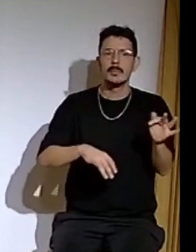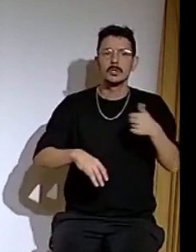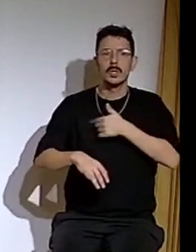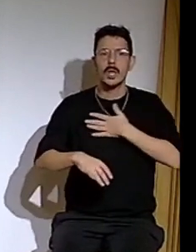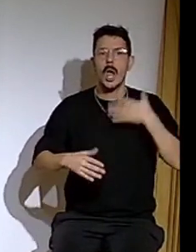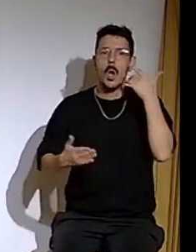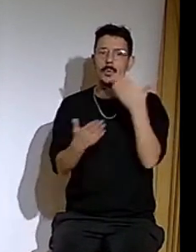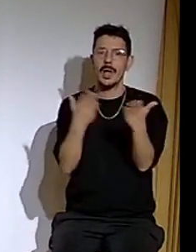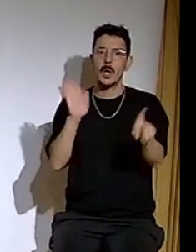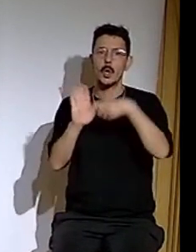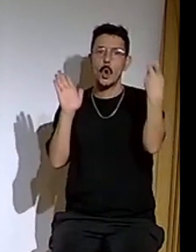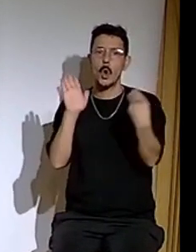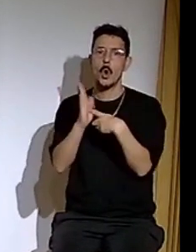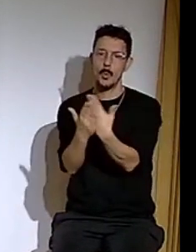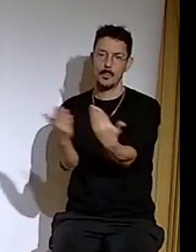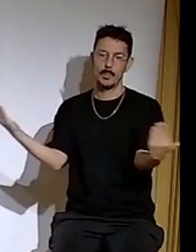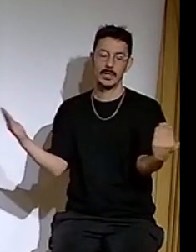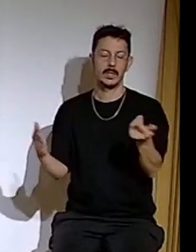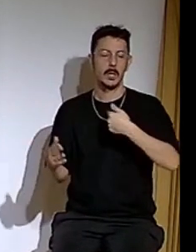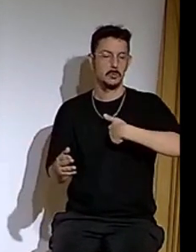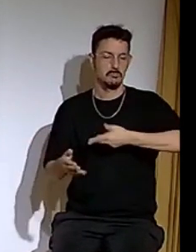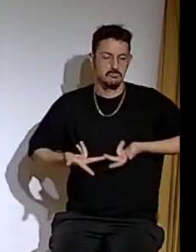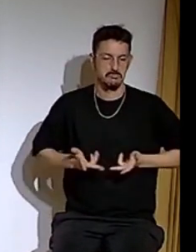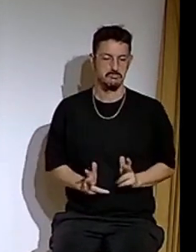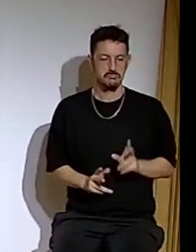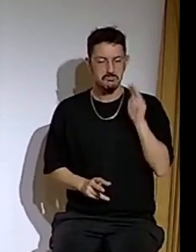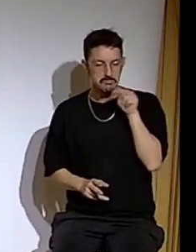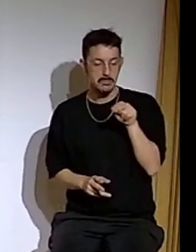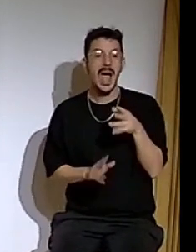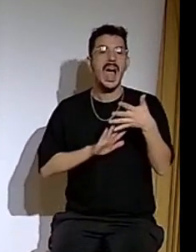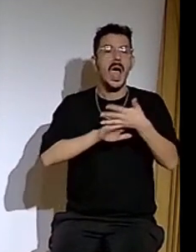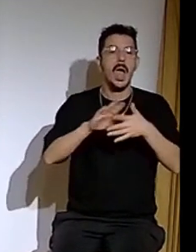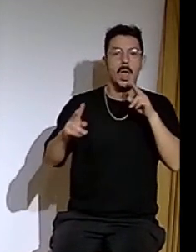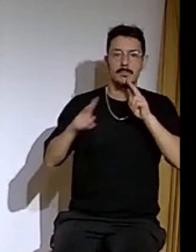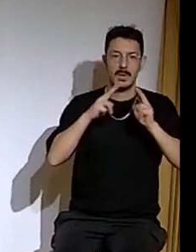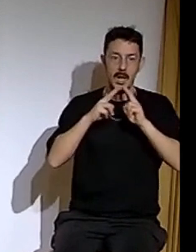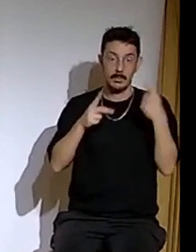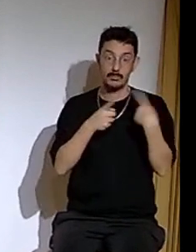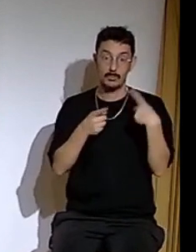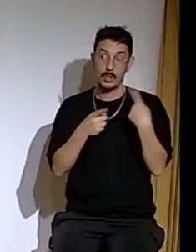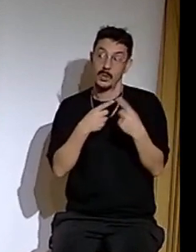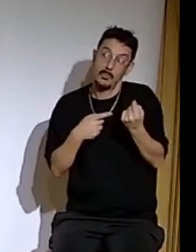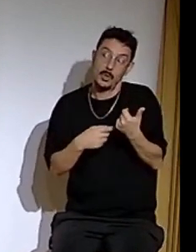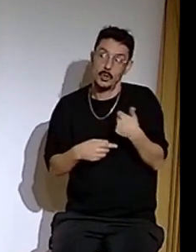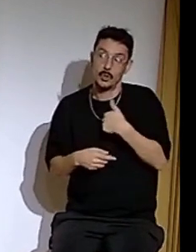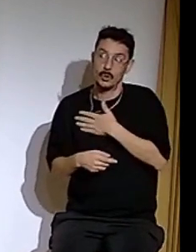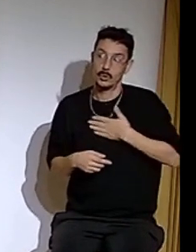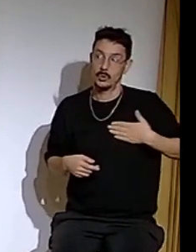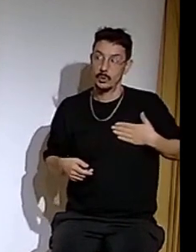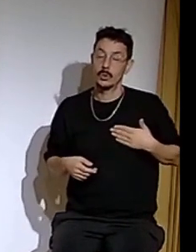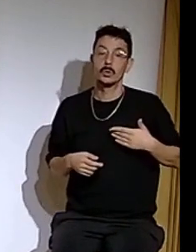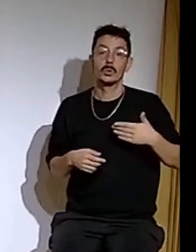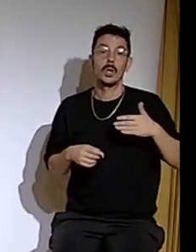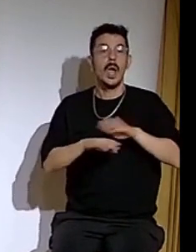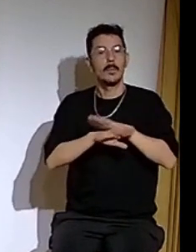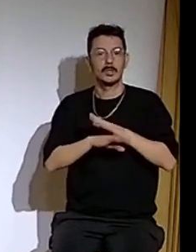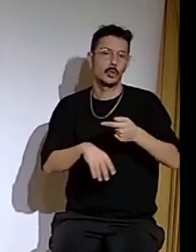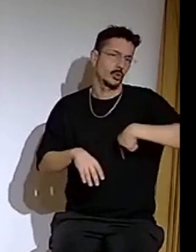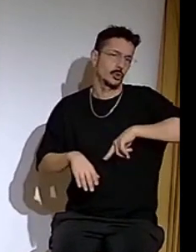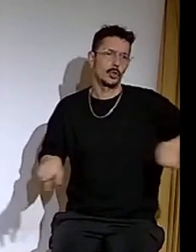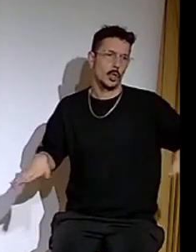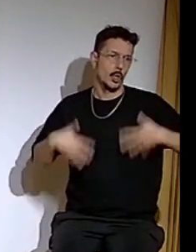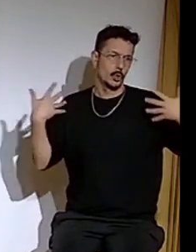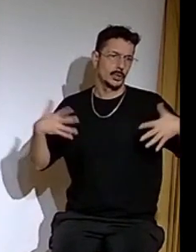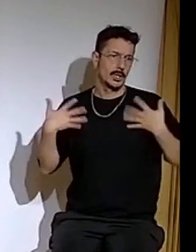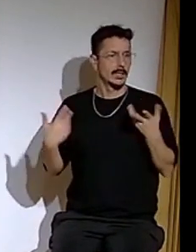no O sea completa que podamos sentarnos y que podamos hablar porque bueno por terminar un poquito nosotros estamos contentos Igualmente